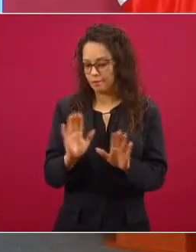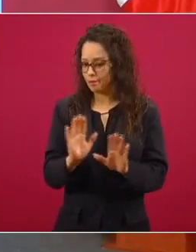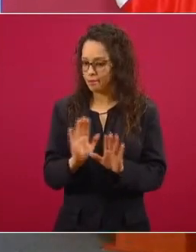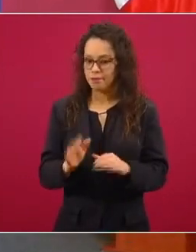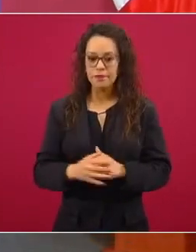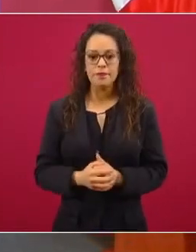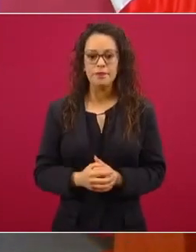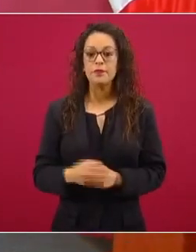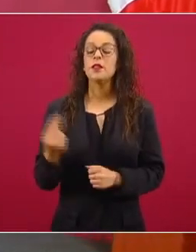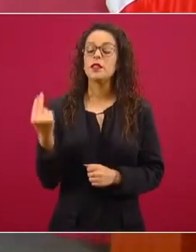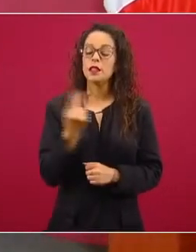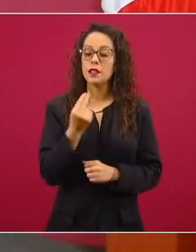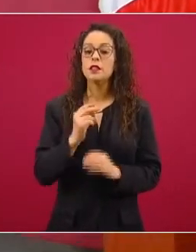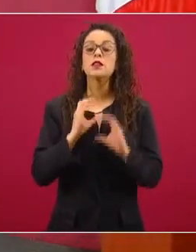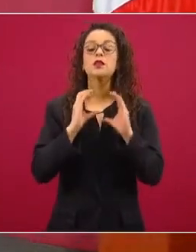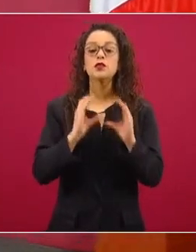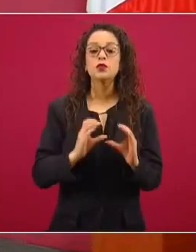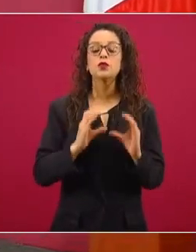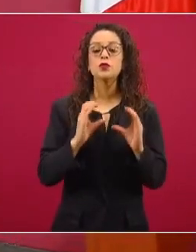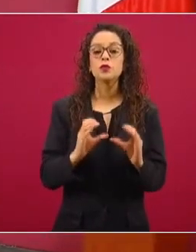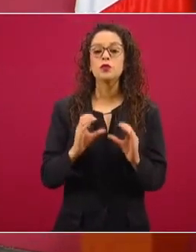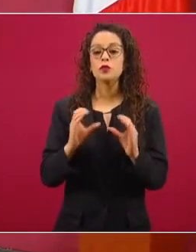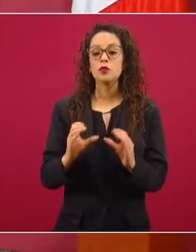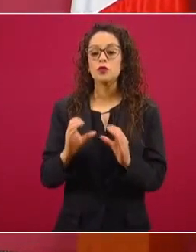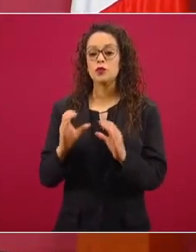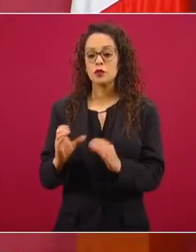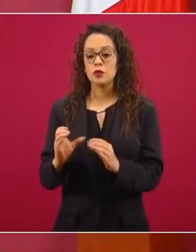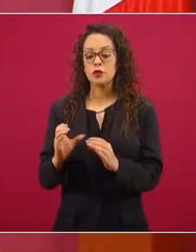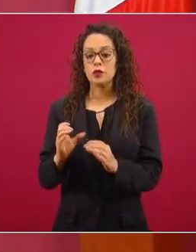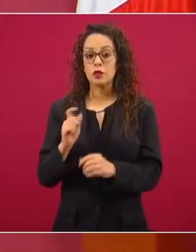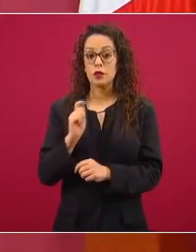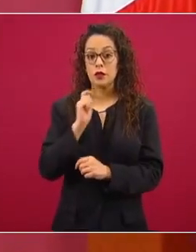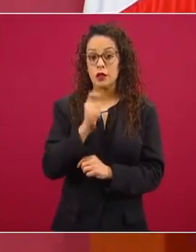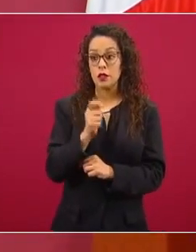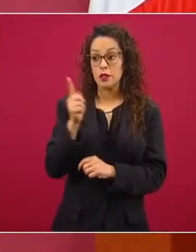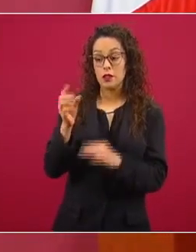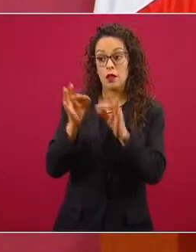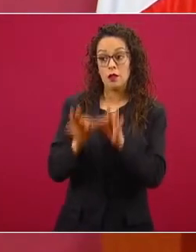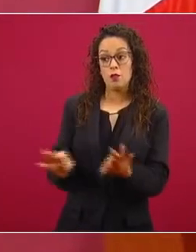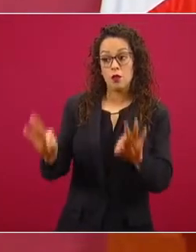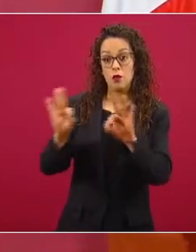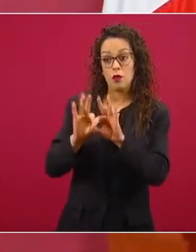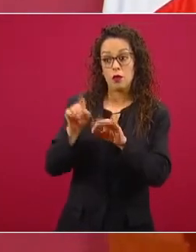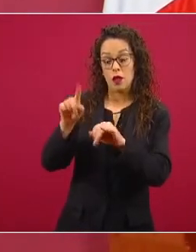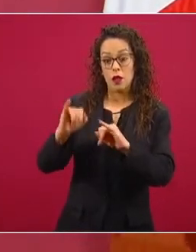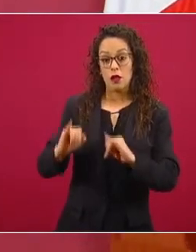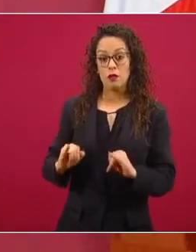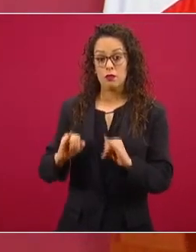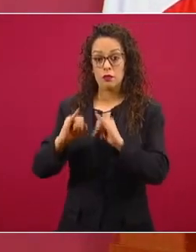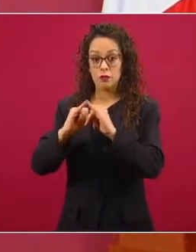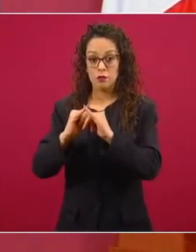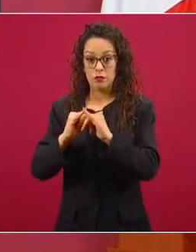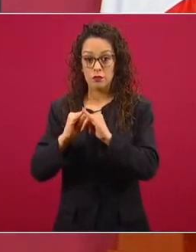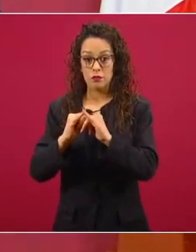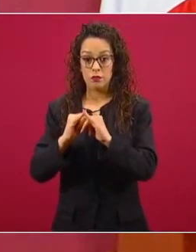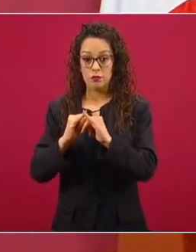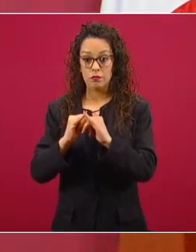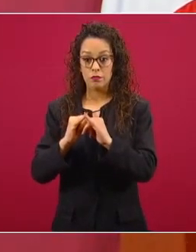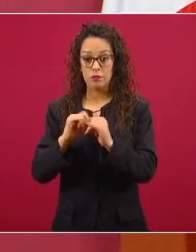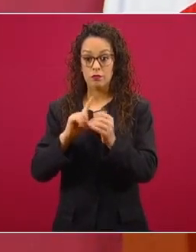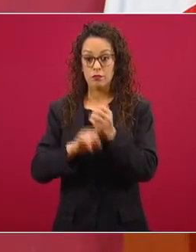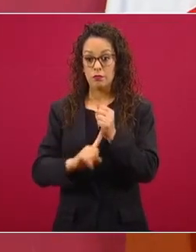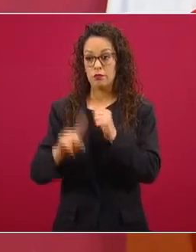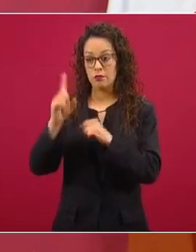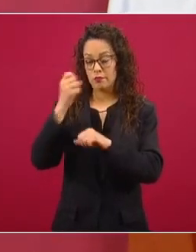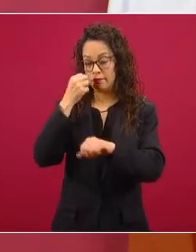que cuidar a una institución tan importante como la Secretaría de la